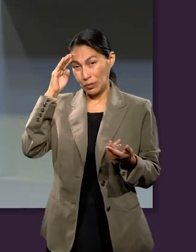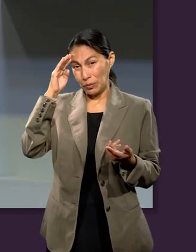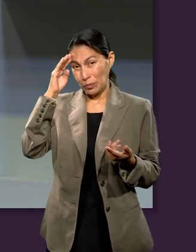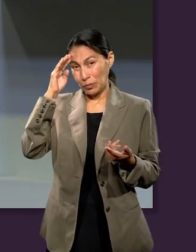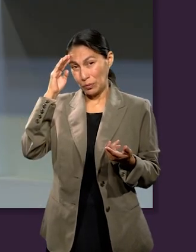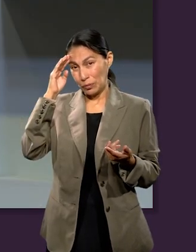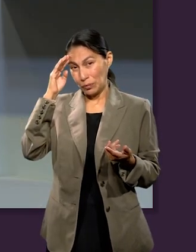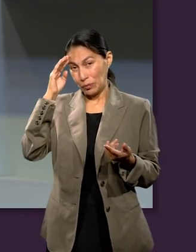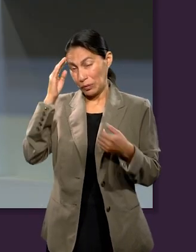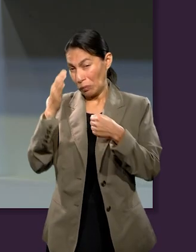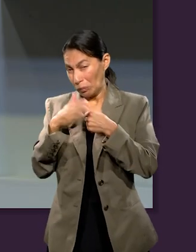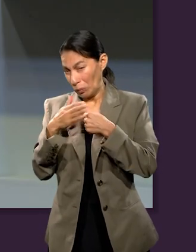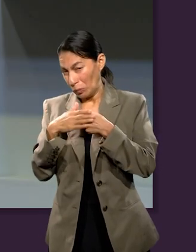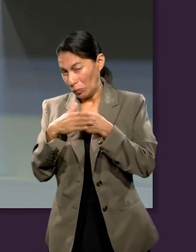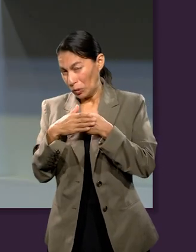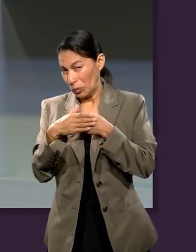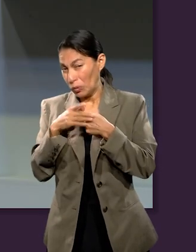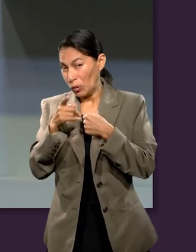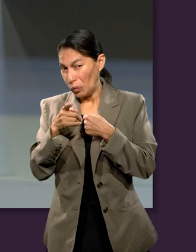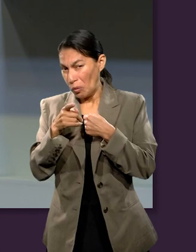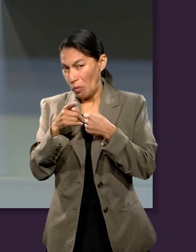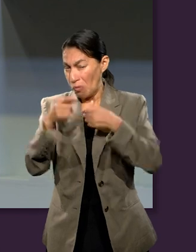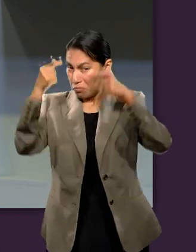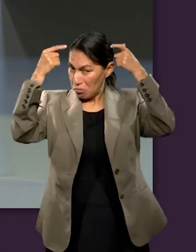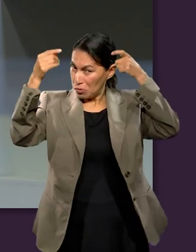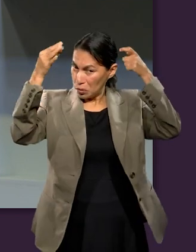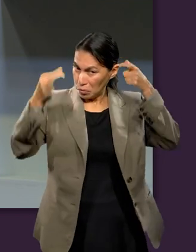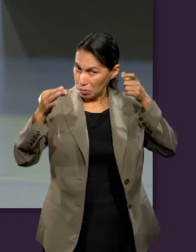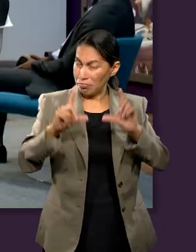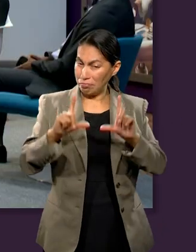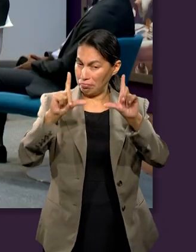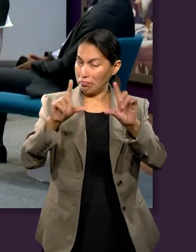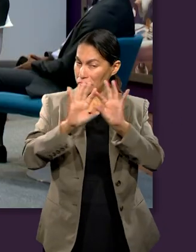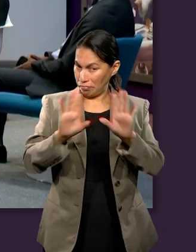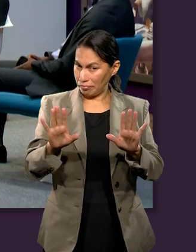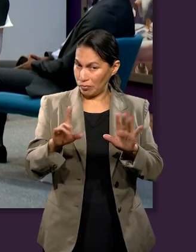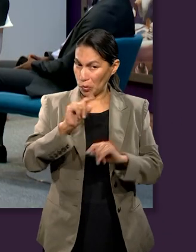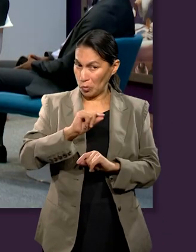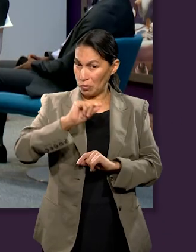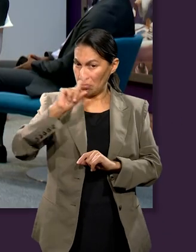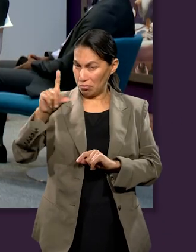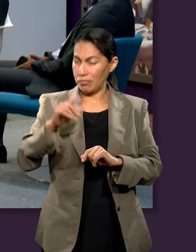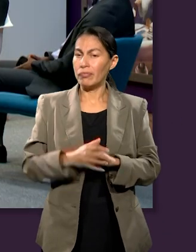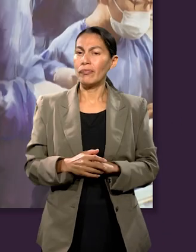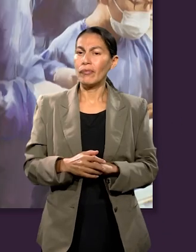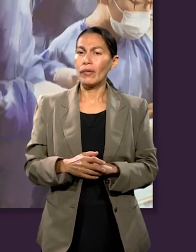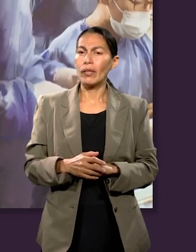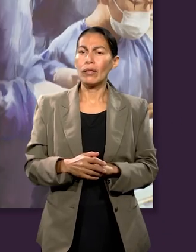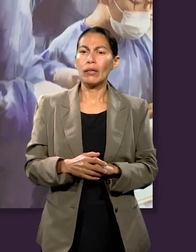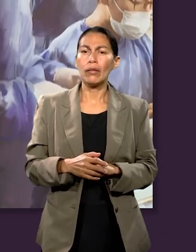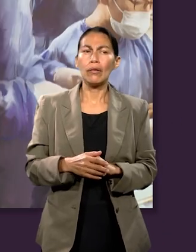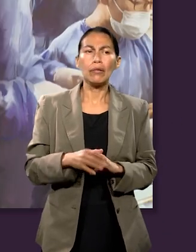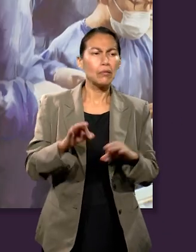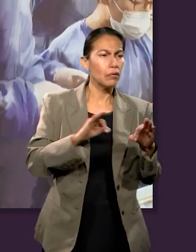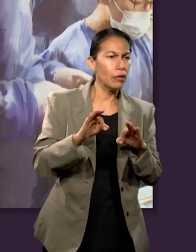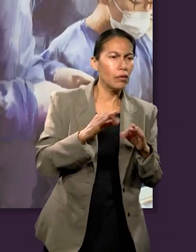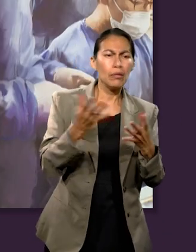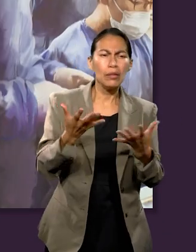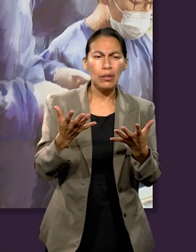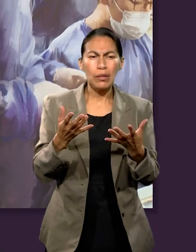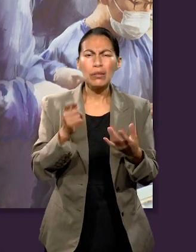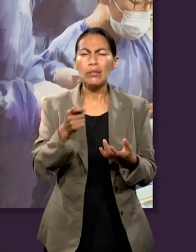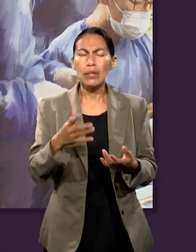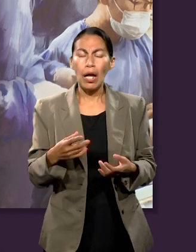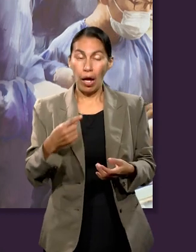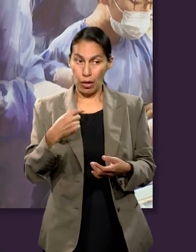sucederá en pocos meses que te adentrarás ya en el mundo profesional Sí pues la verdad es que creo que hay que poner todo como en perspectiva